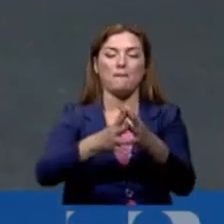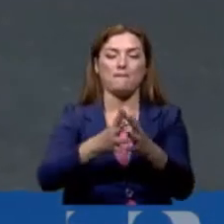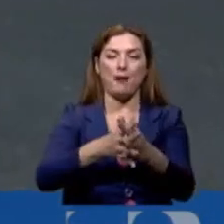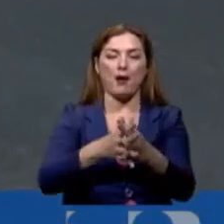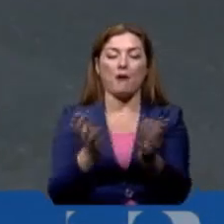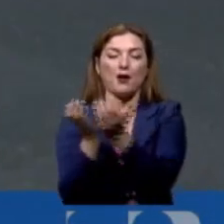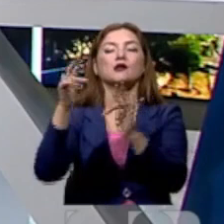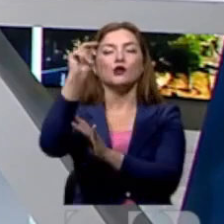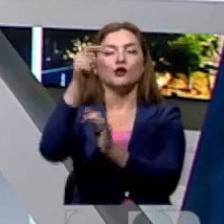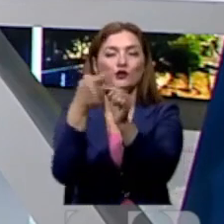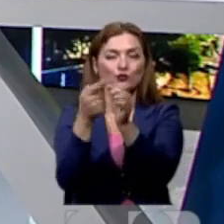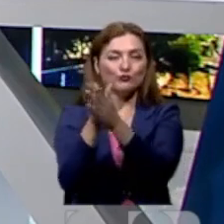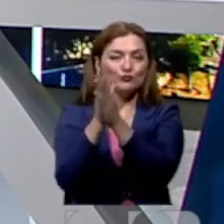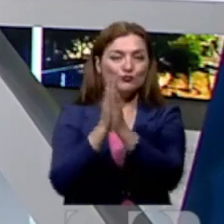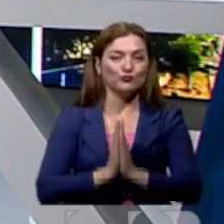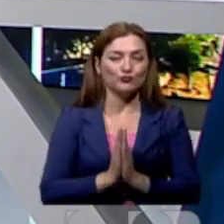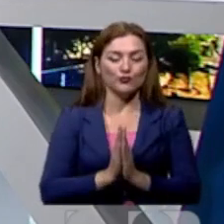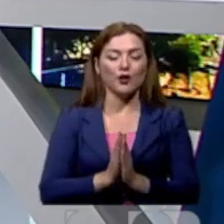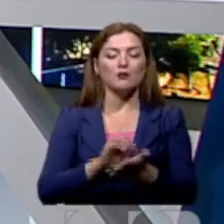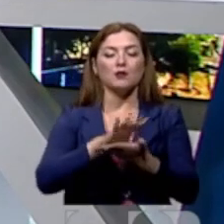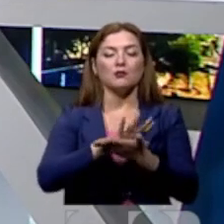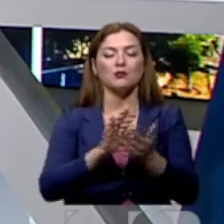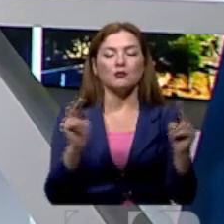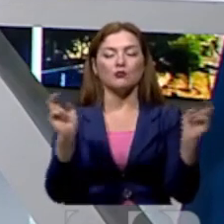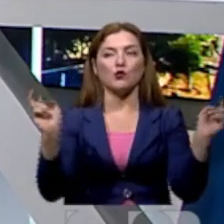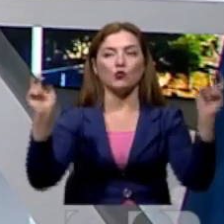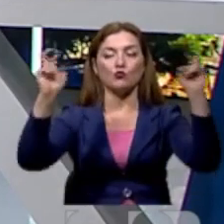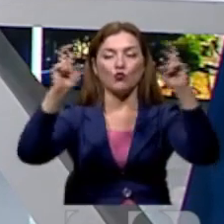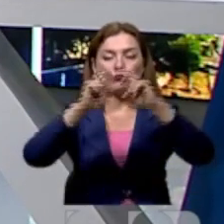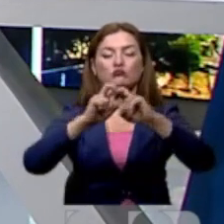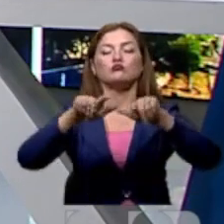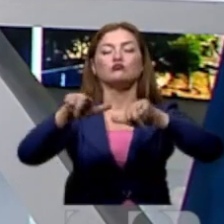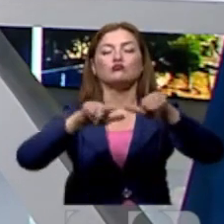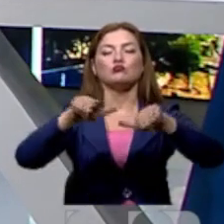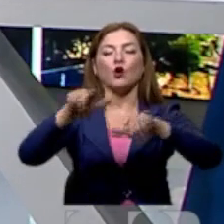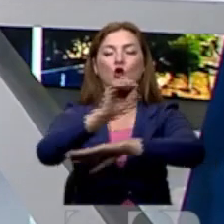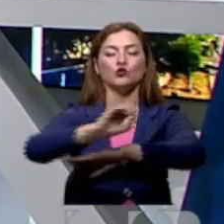bandera, Es que nos mandaron la paleta de colores, claro, no había amarillo.